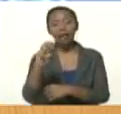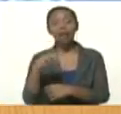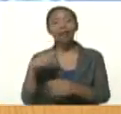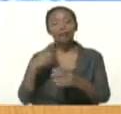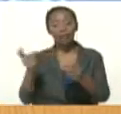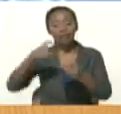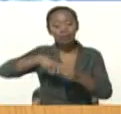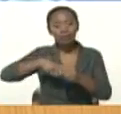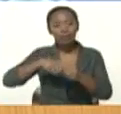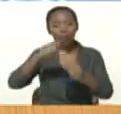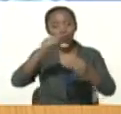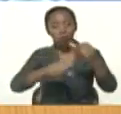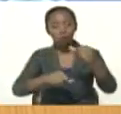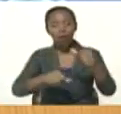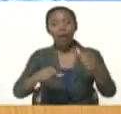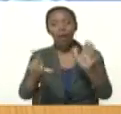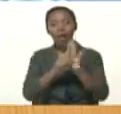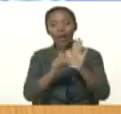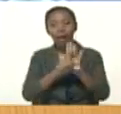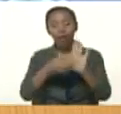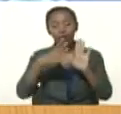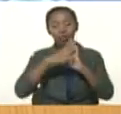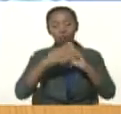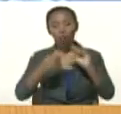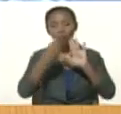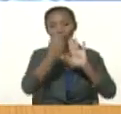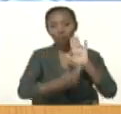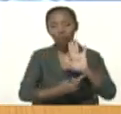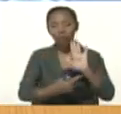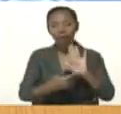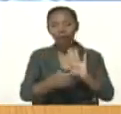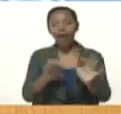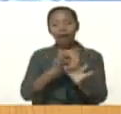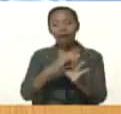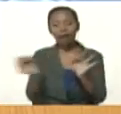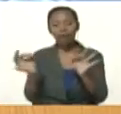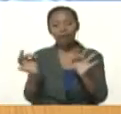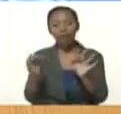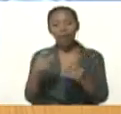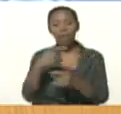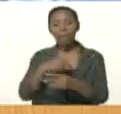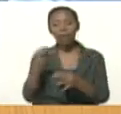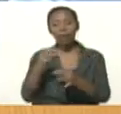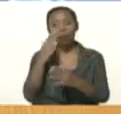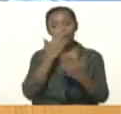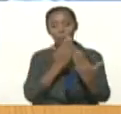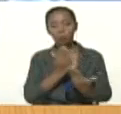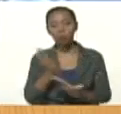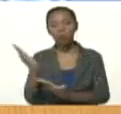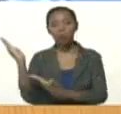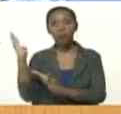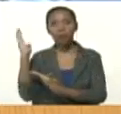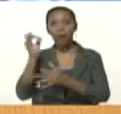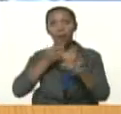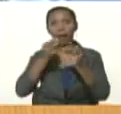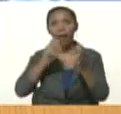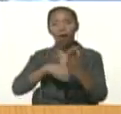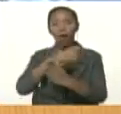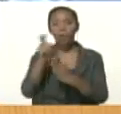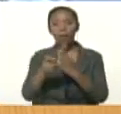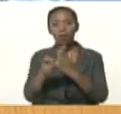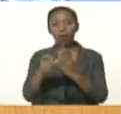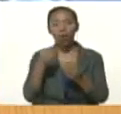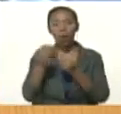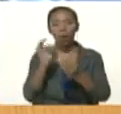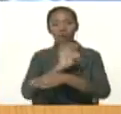y transparentemente en la criptomoneda el petro. Adelante, Néstor Reverol, vamos a explicarle al país entero cómo